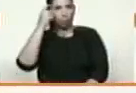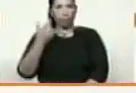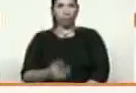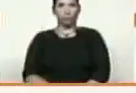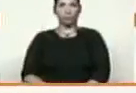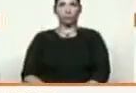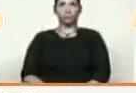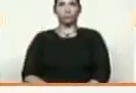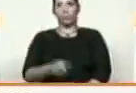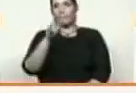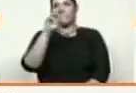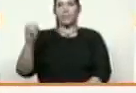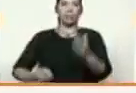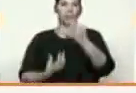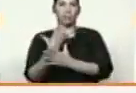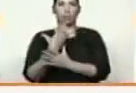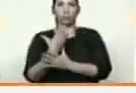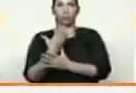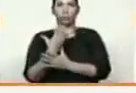del 20 de mayo.